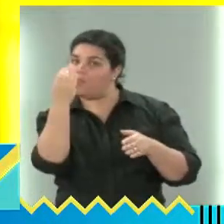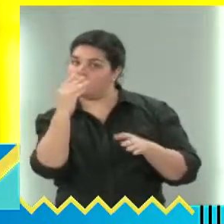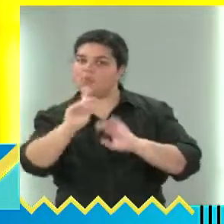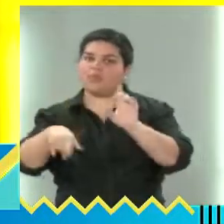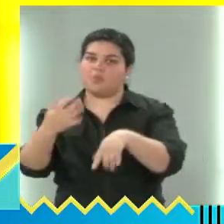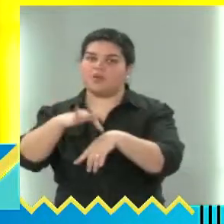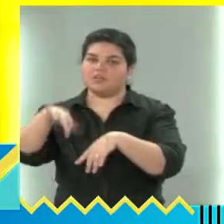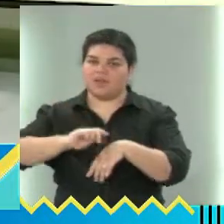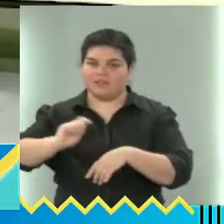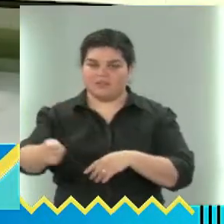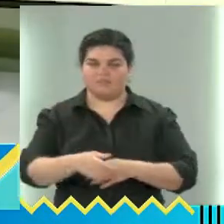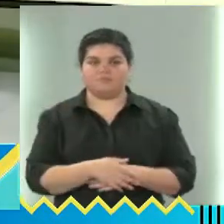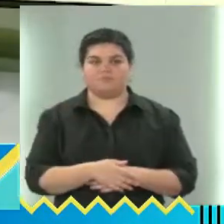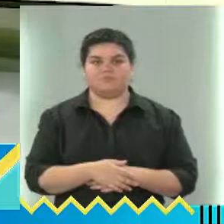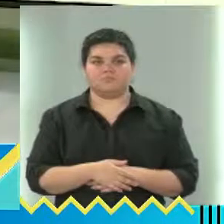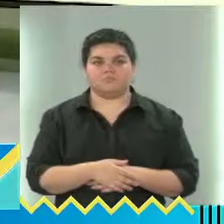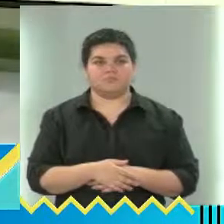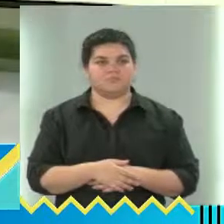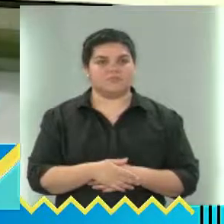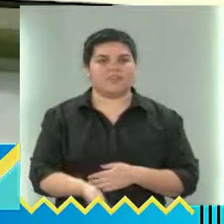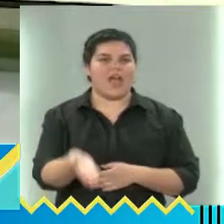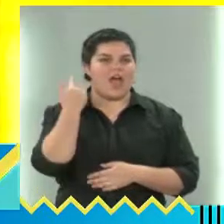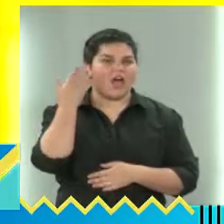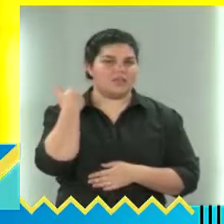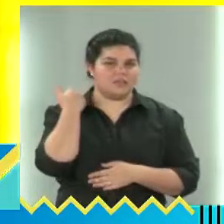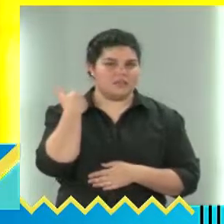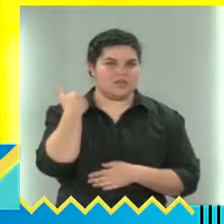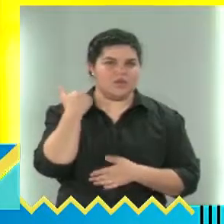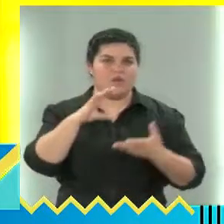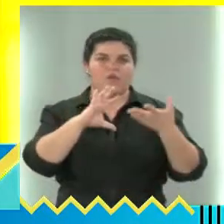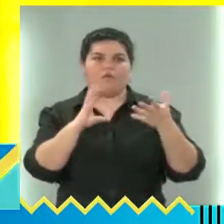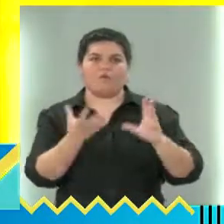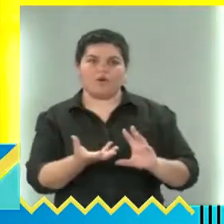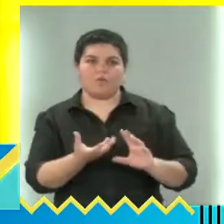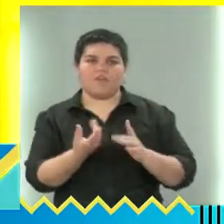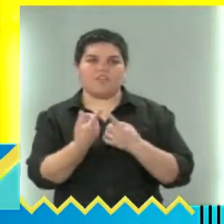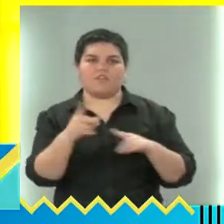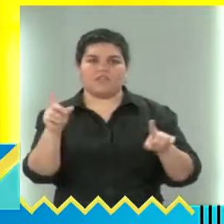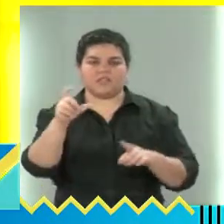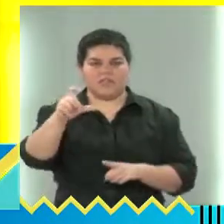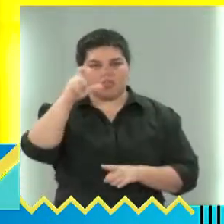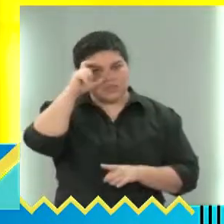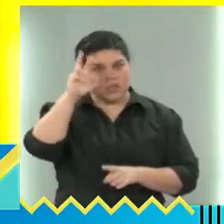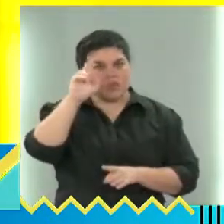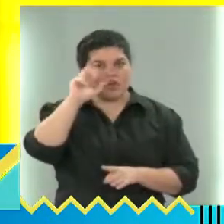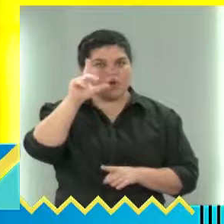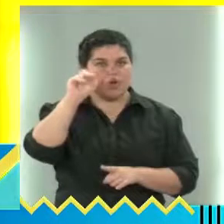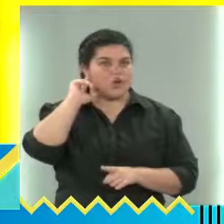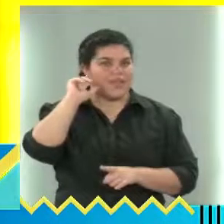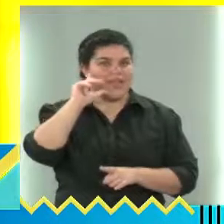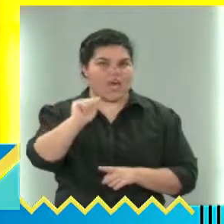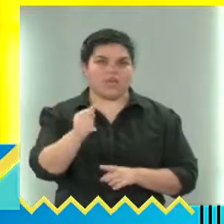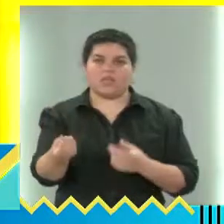donar sangre. Bien. Eso pasaba antes con los métodos de serología. Cuando ingerían muchos